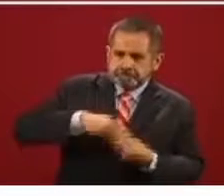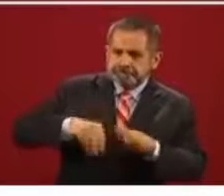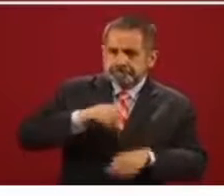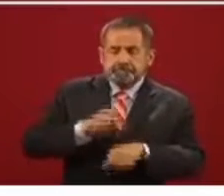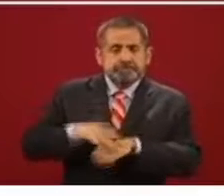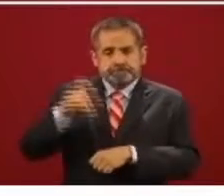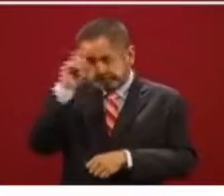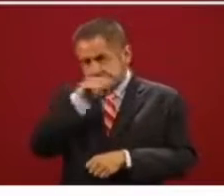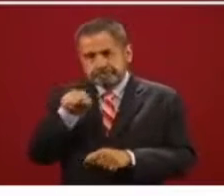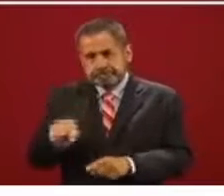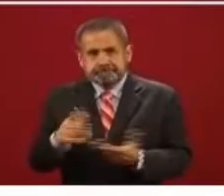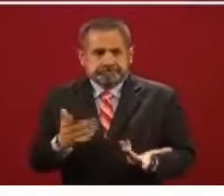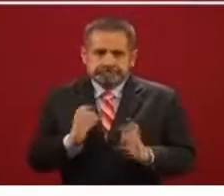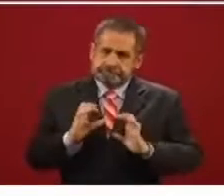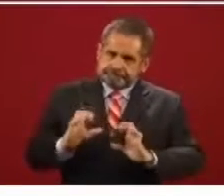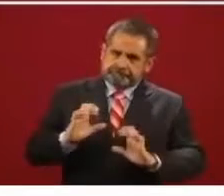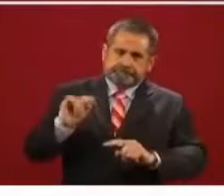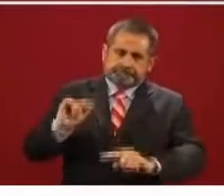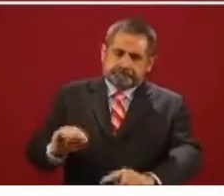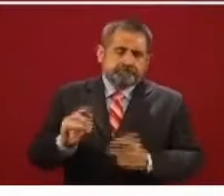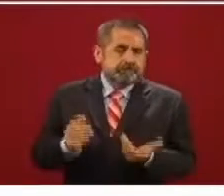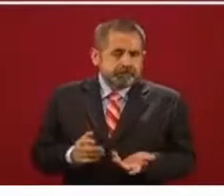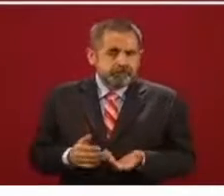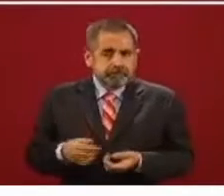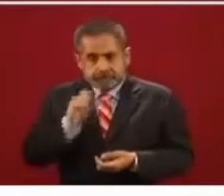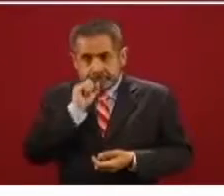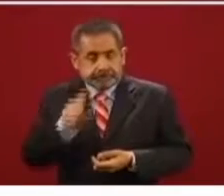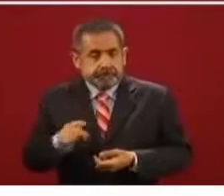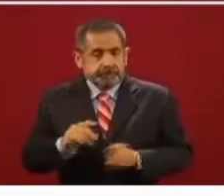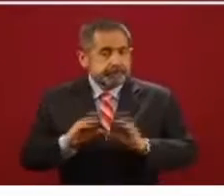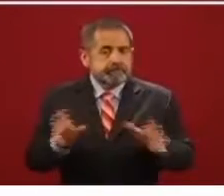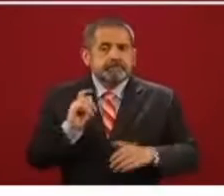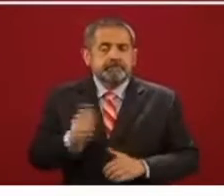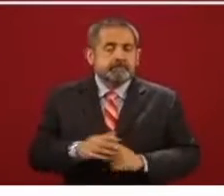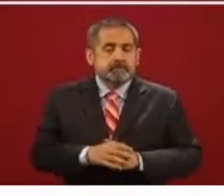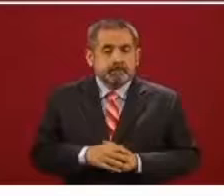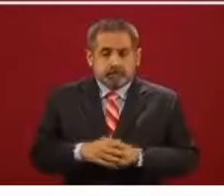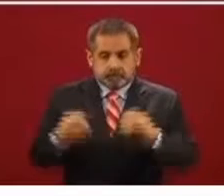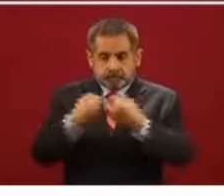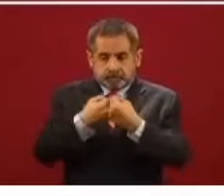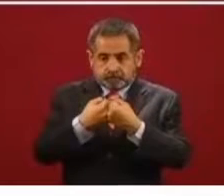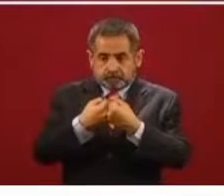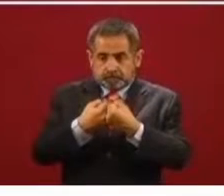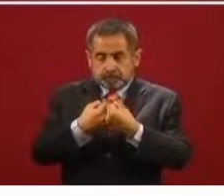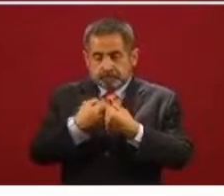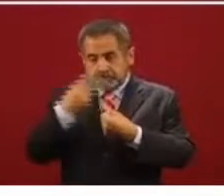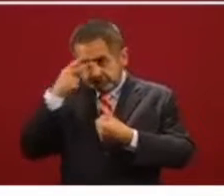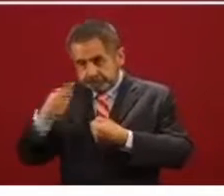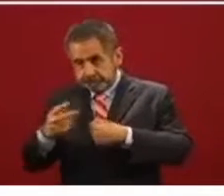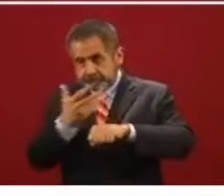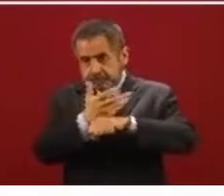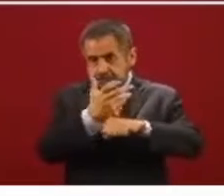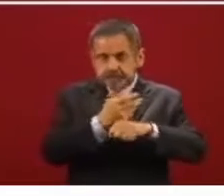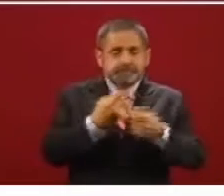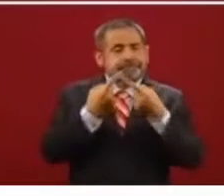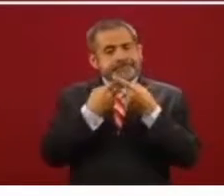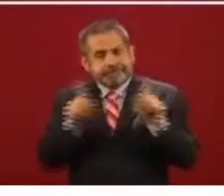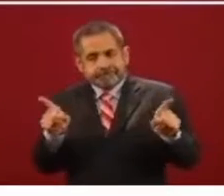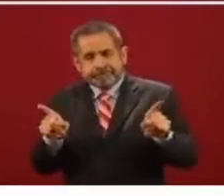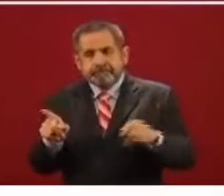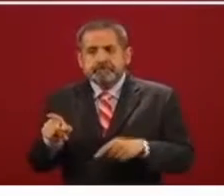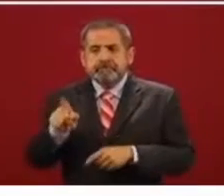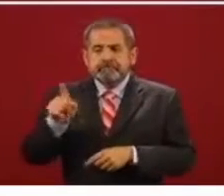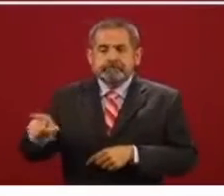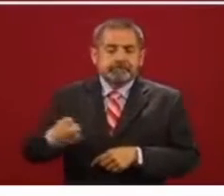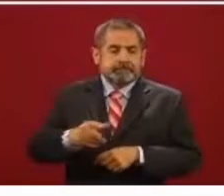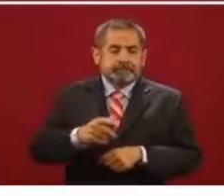vulnerable. Y también porque es evidente que la frontera de México con Estados Unidos no es lo mismo que la frontera de Estados